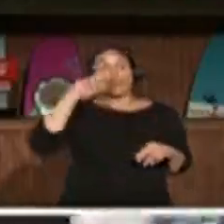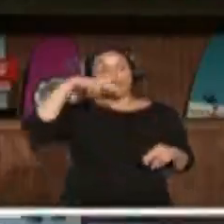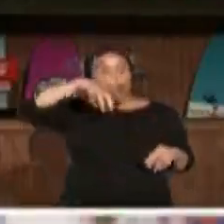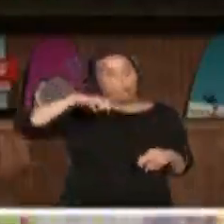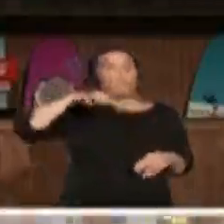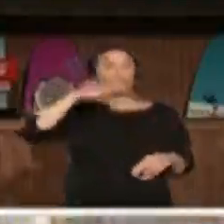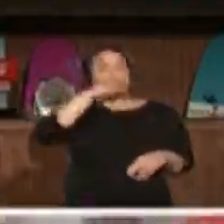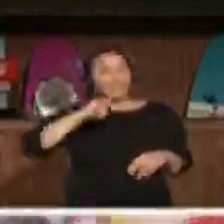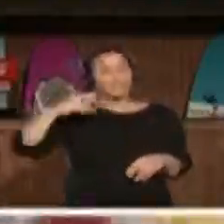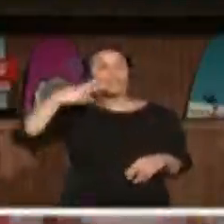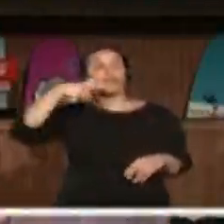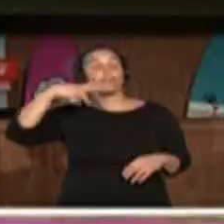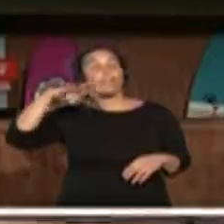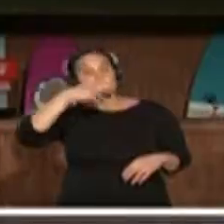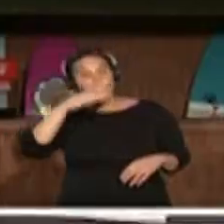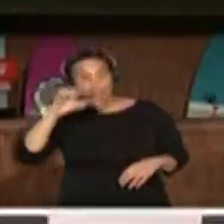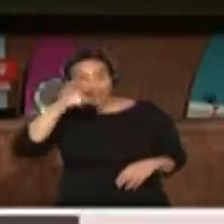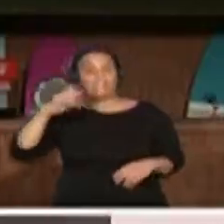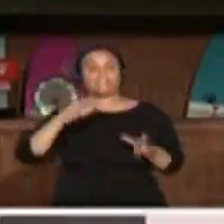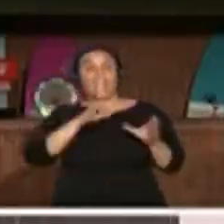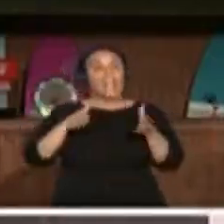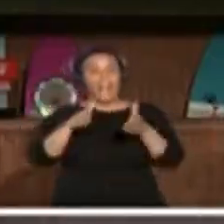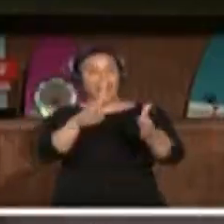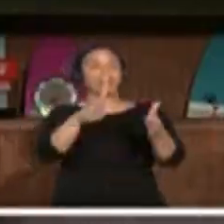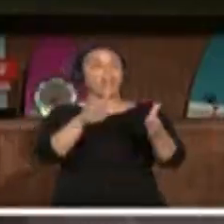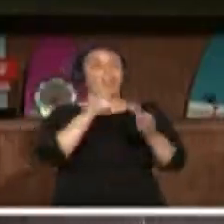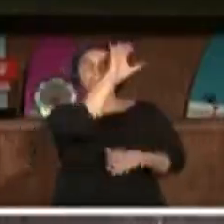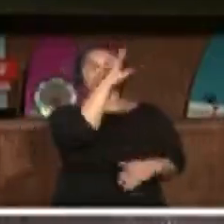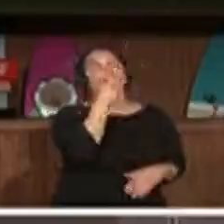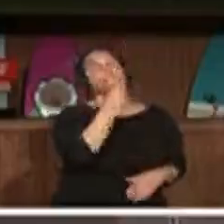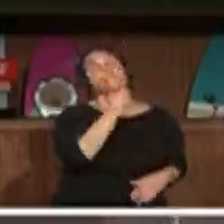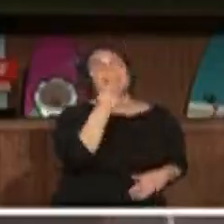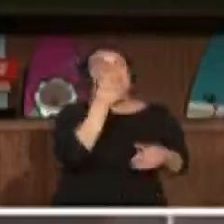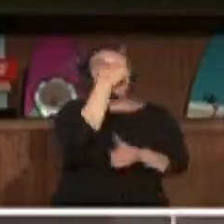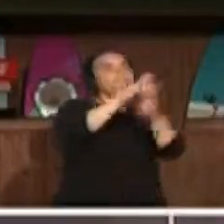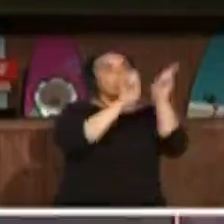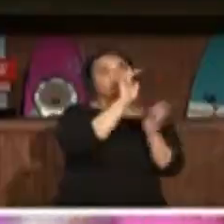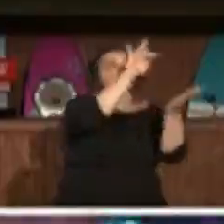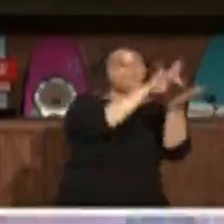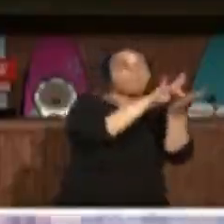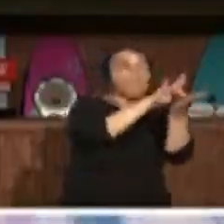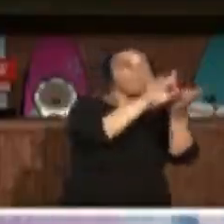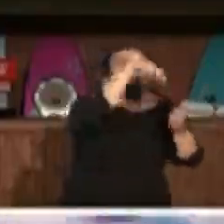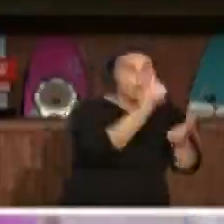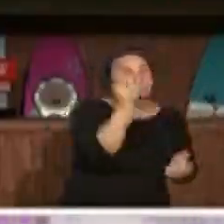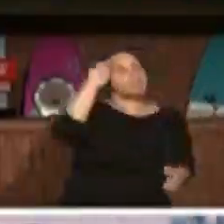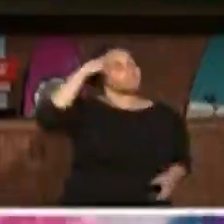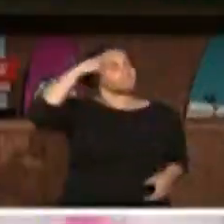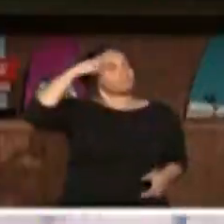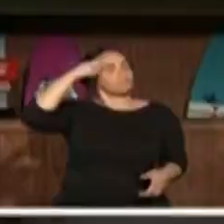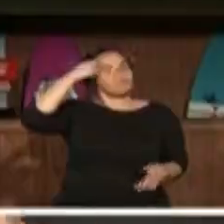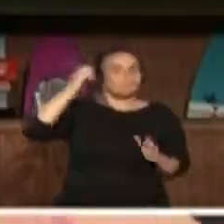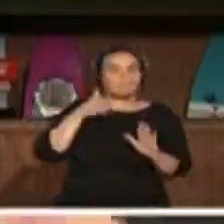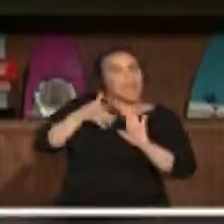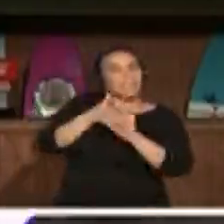Rubén Blades y el canal, hermoso país que queda, al que vaya en su memoria, y gracias a